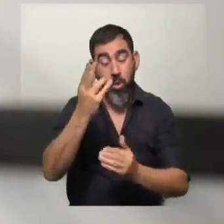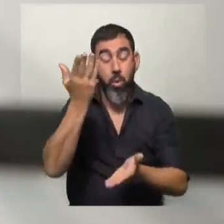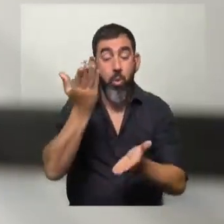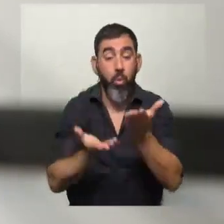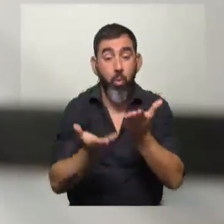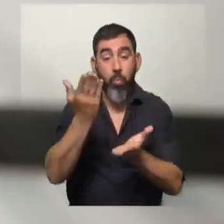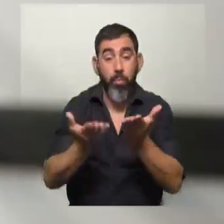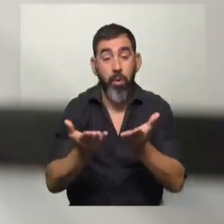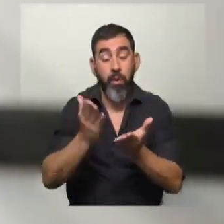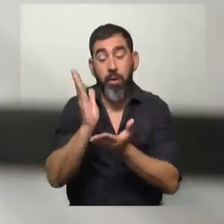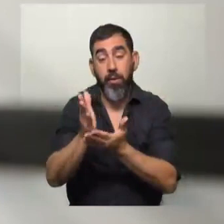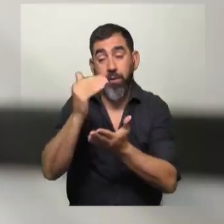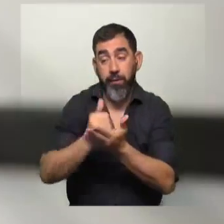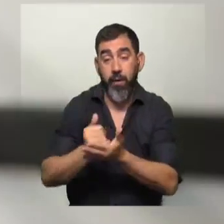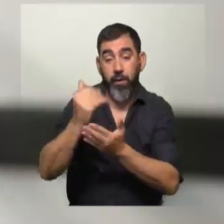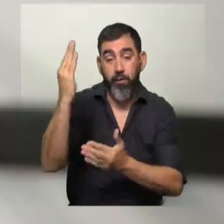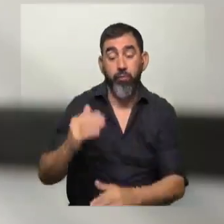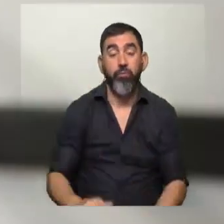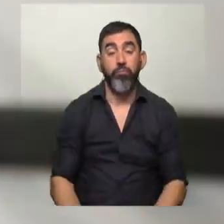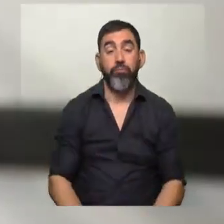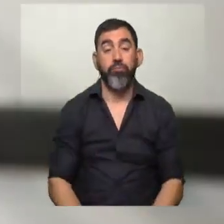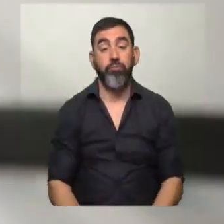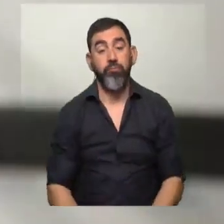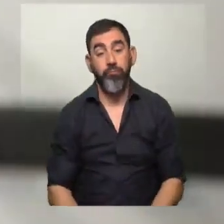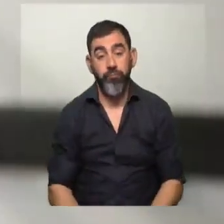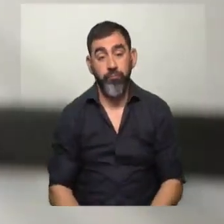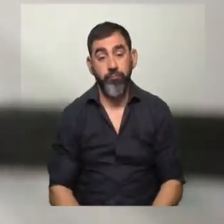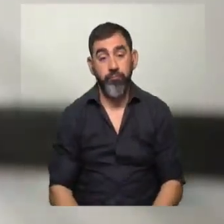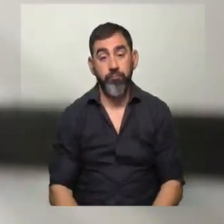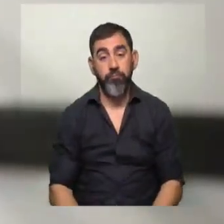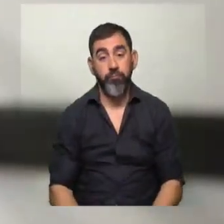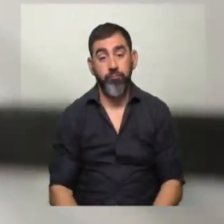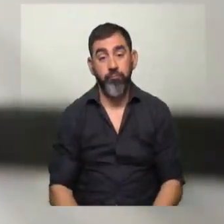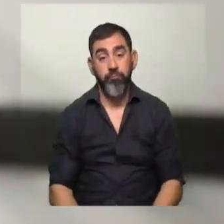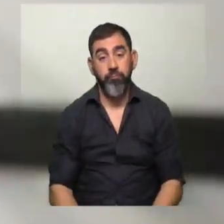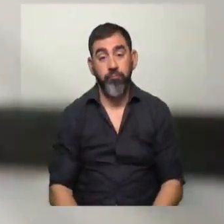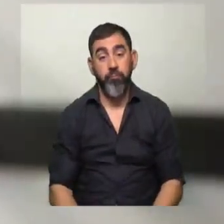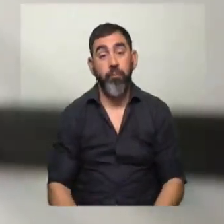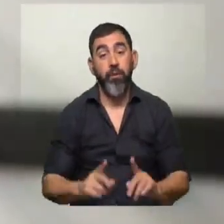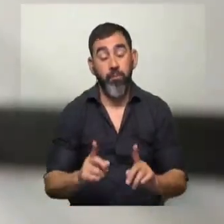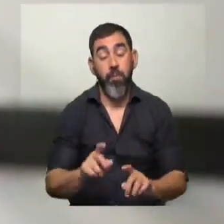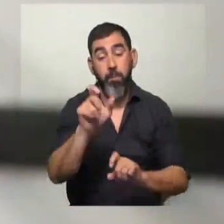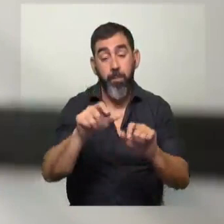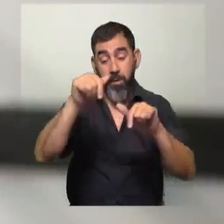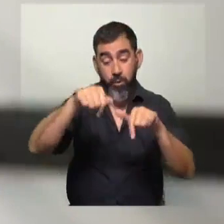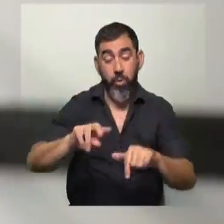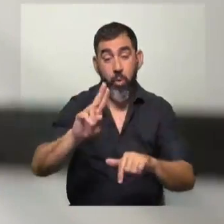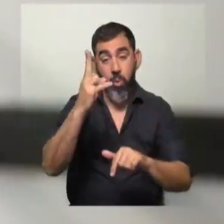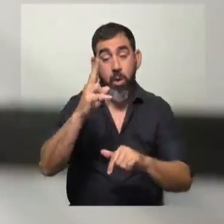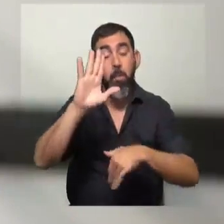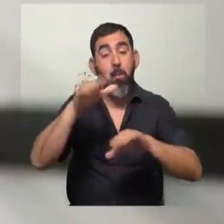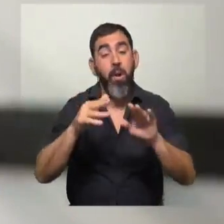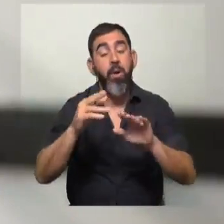a la de extranjeros o no residentes, y las de actores nacionales son principalmente